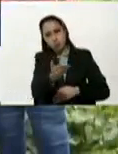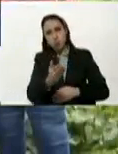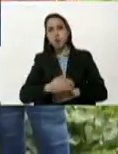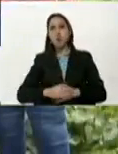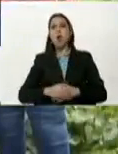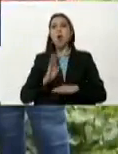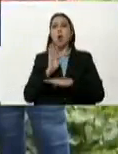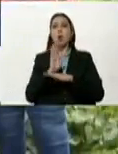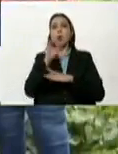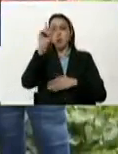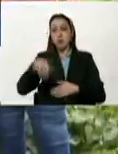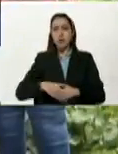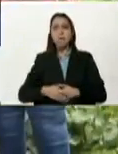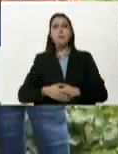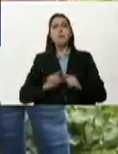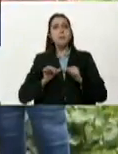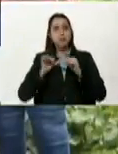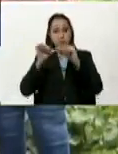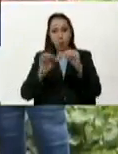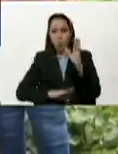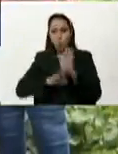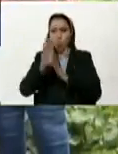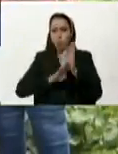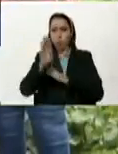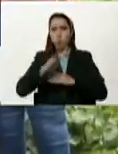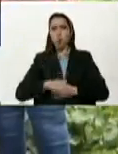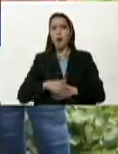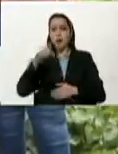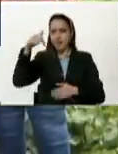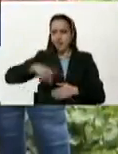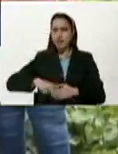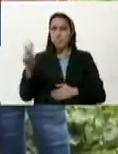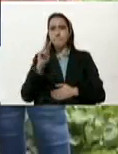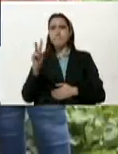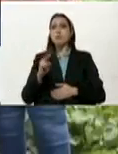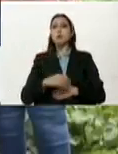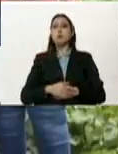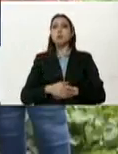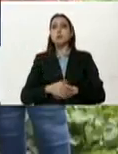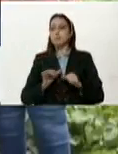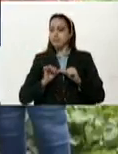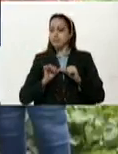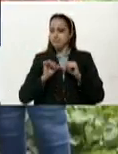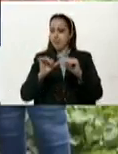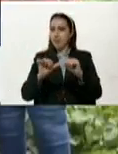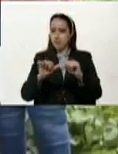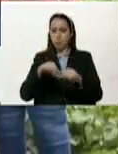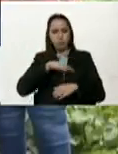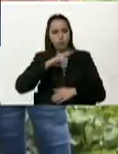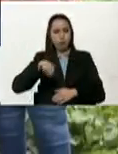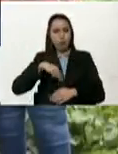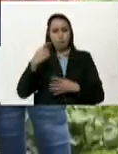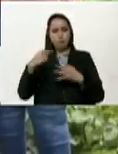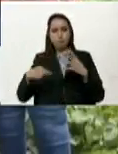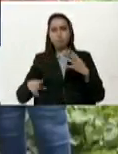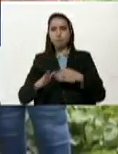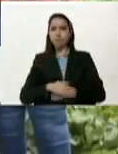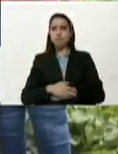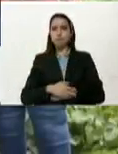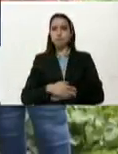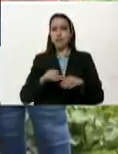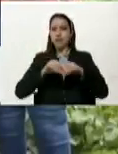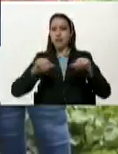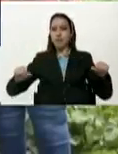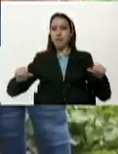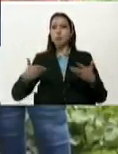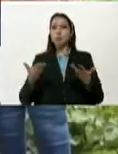los proteja y sigamos produciendo en venezuela seguiríamos produciendo lo nuestro aquí está el campo